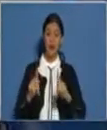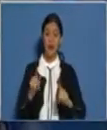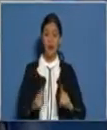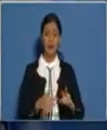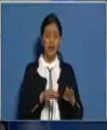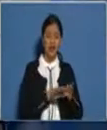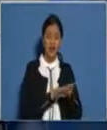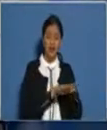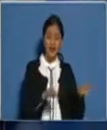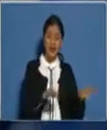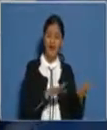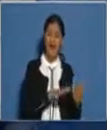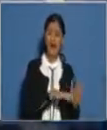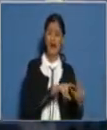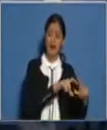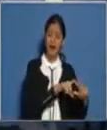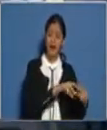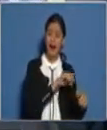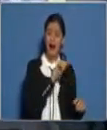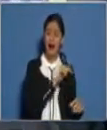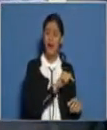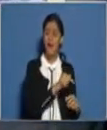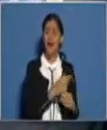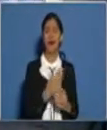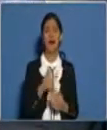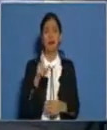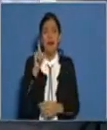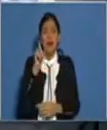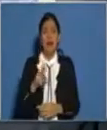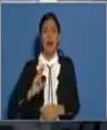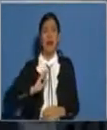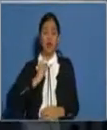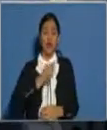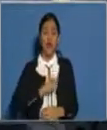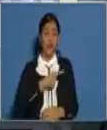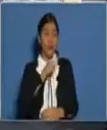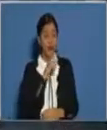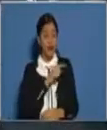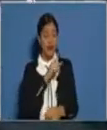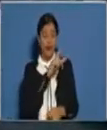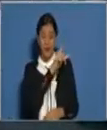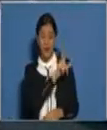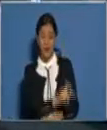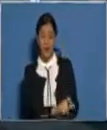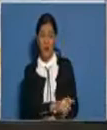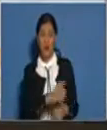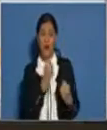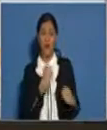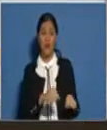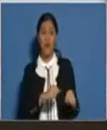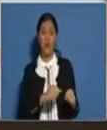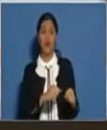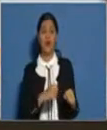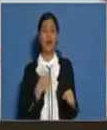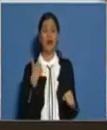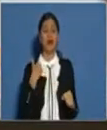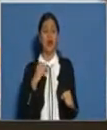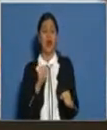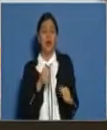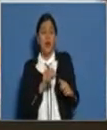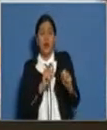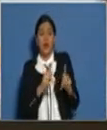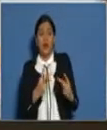esa cama, que dependen de nosotros para ellos poder seguir adelante y tener una nueva oportunidad de